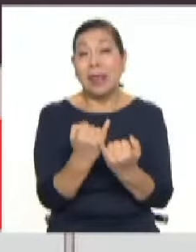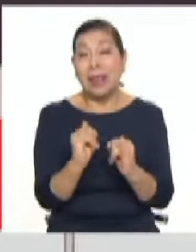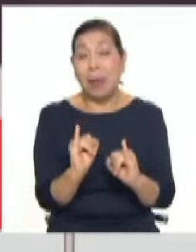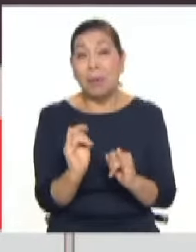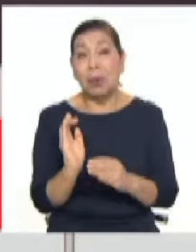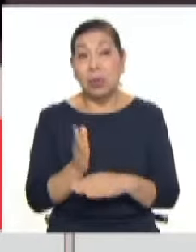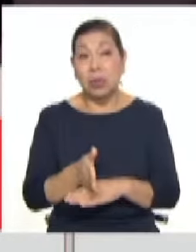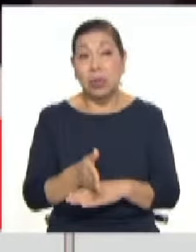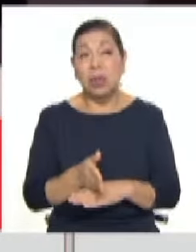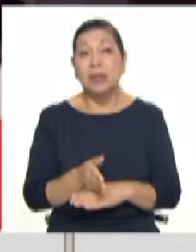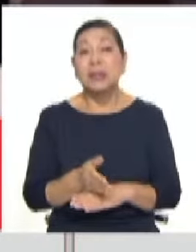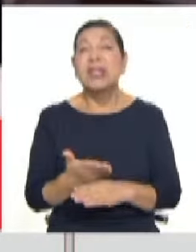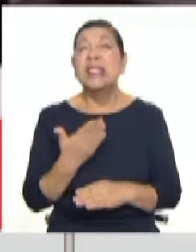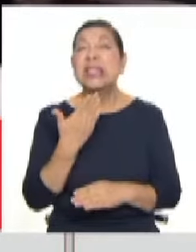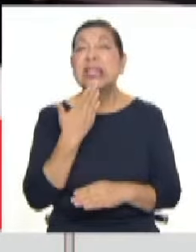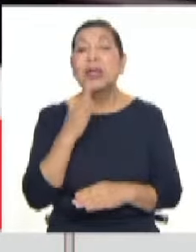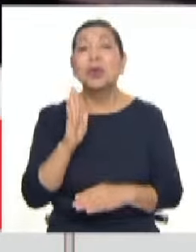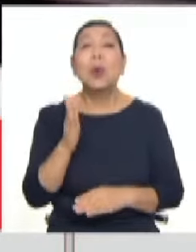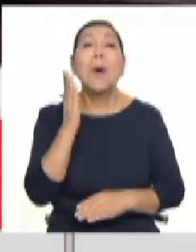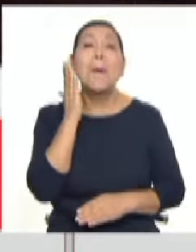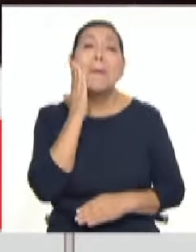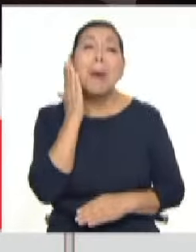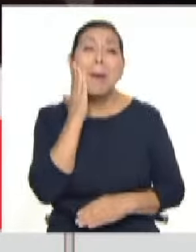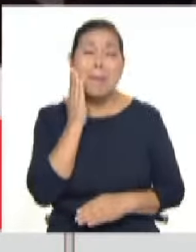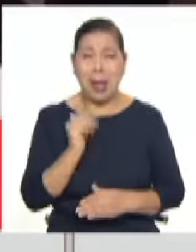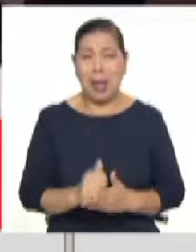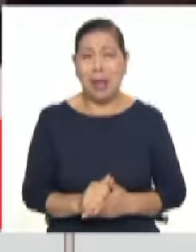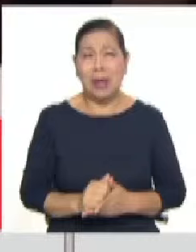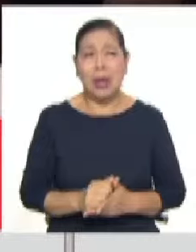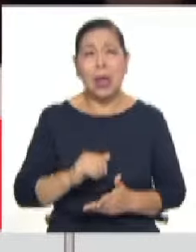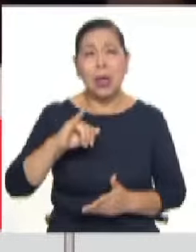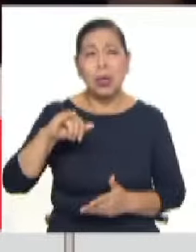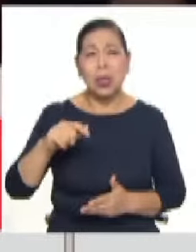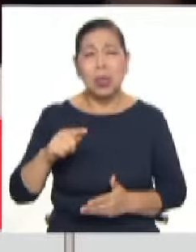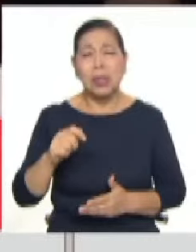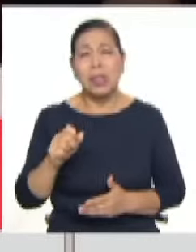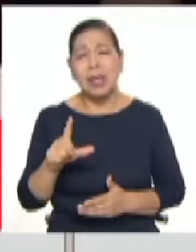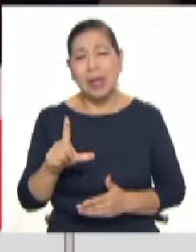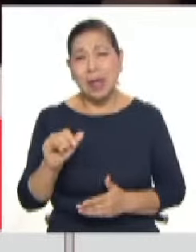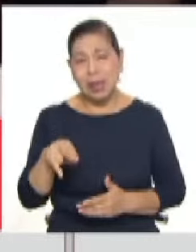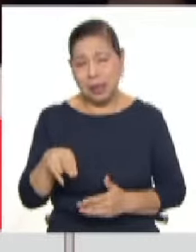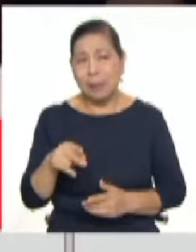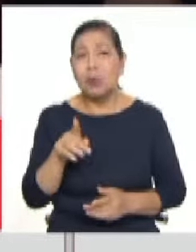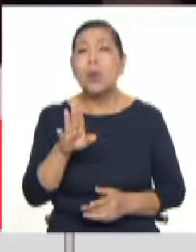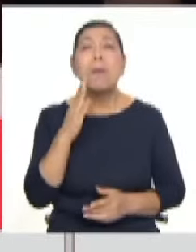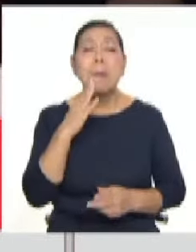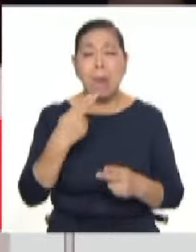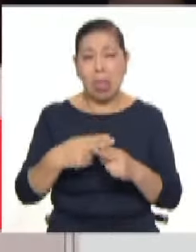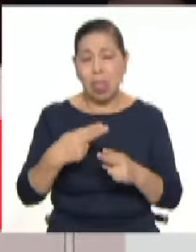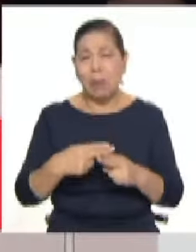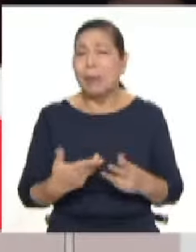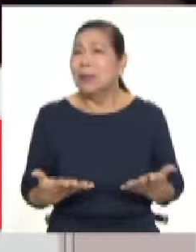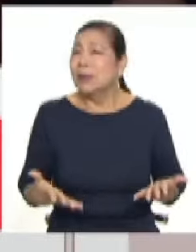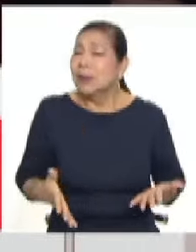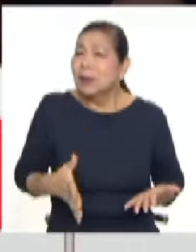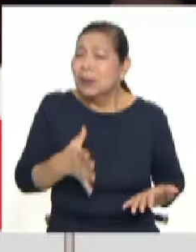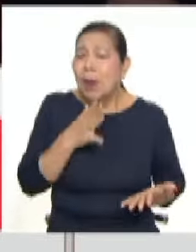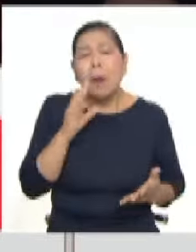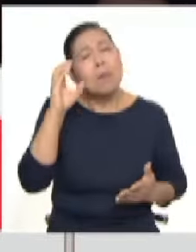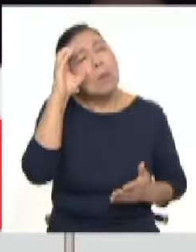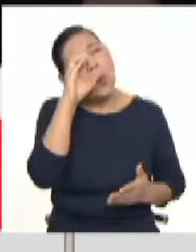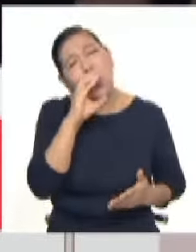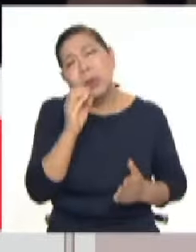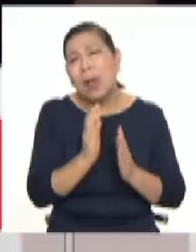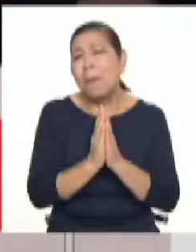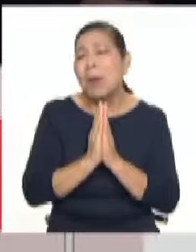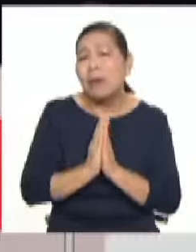ha llegado Jocelyn, quien es la madre de Valerie. Ella realiza un pedido especial a las autoridades que no cese la búsqueda